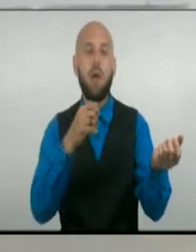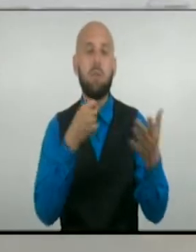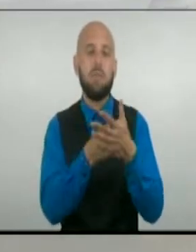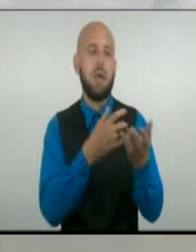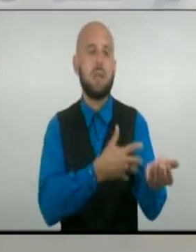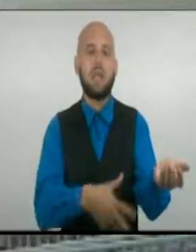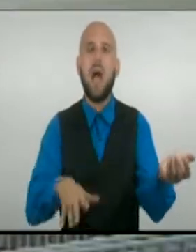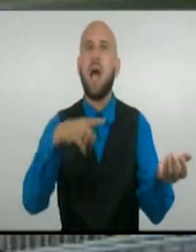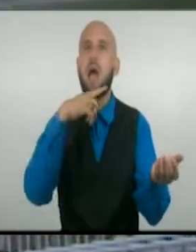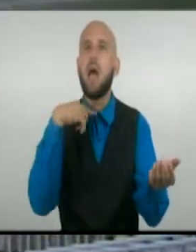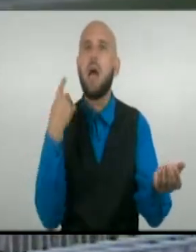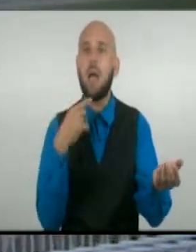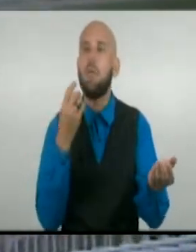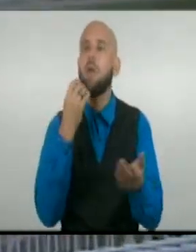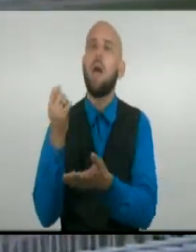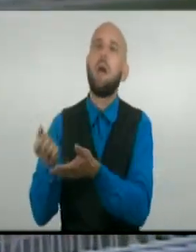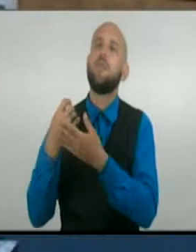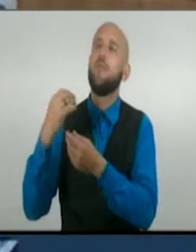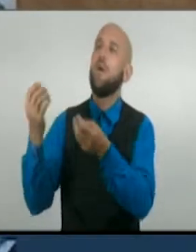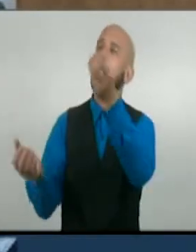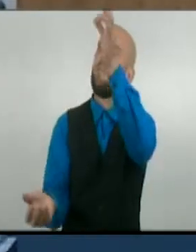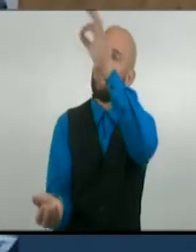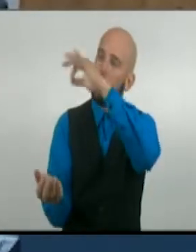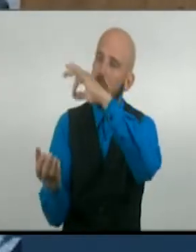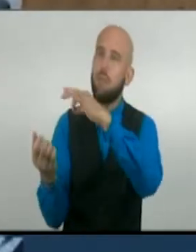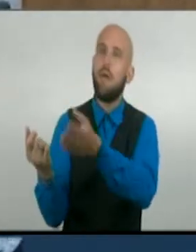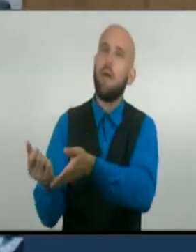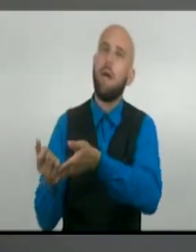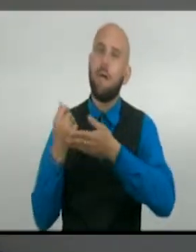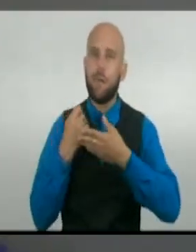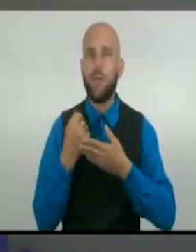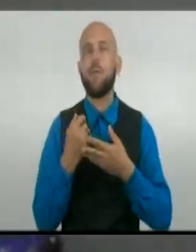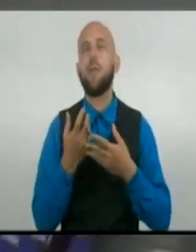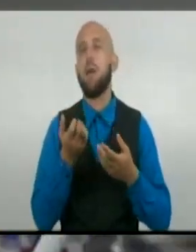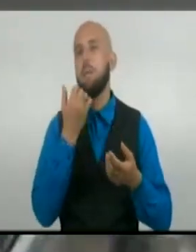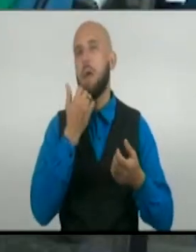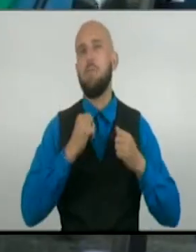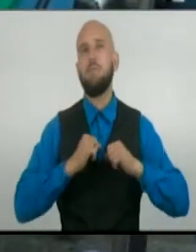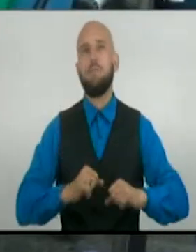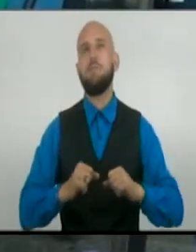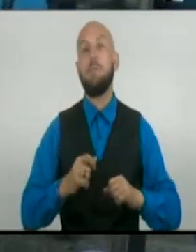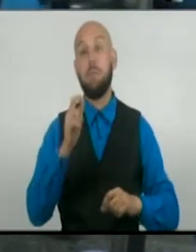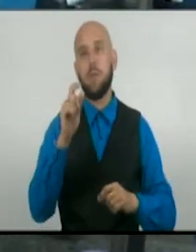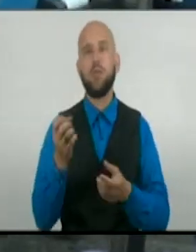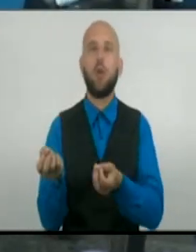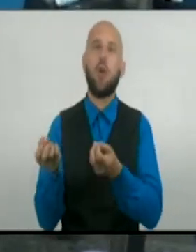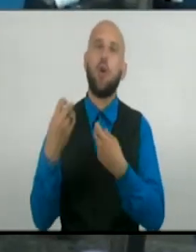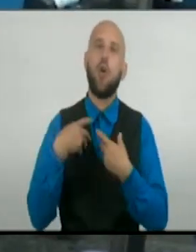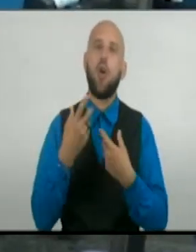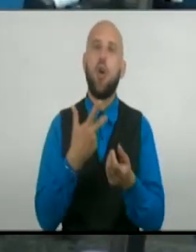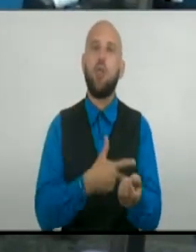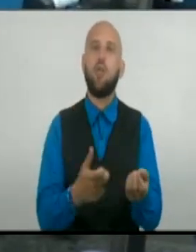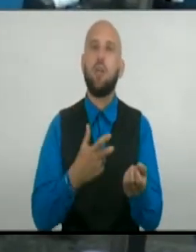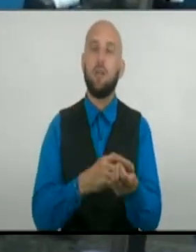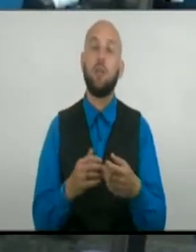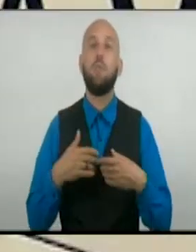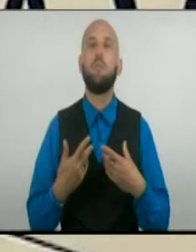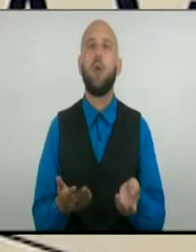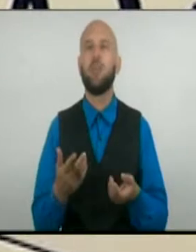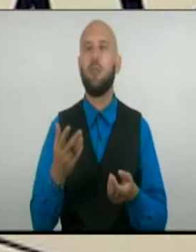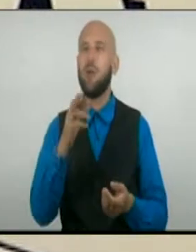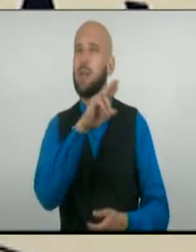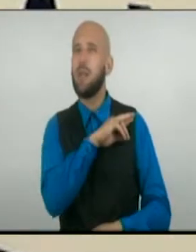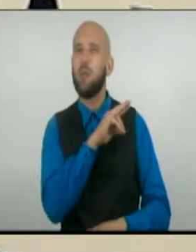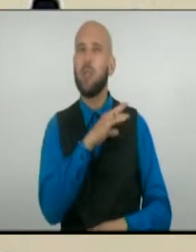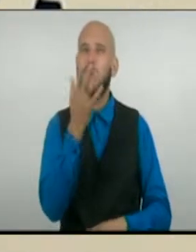sólo pueden ser controlados con sangre o sus derivados provenientes de un donante el banco de sangre es la institución